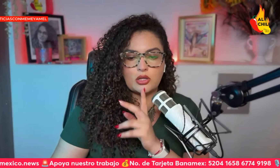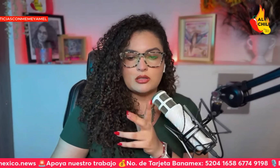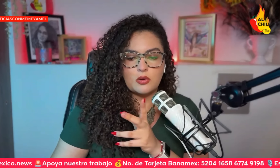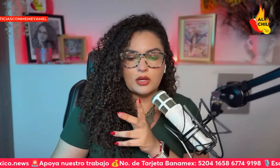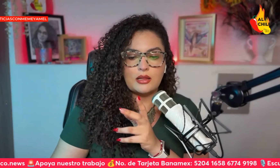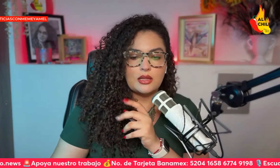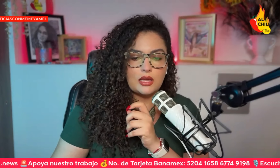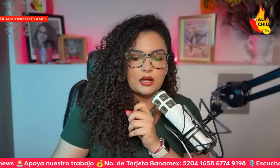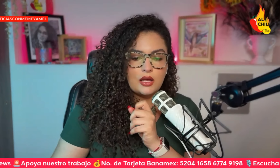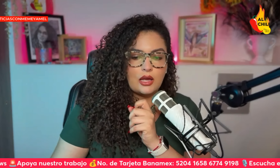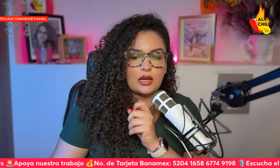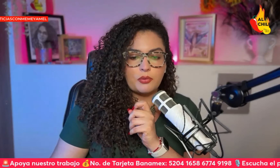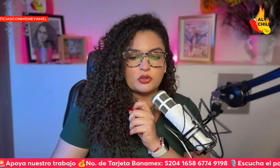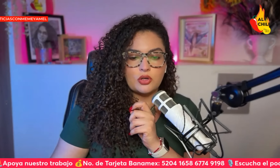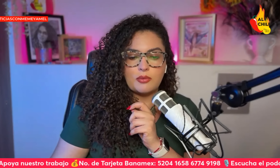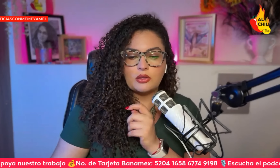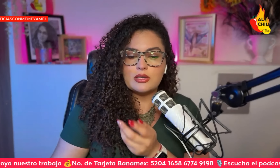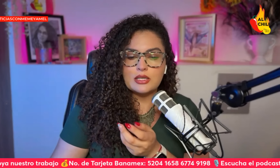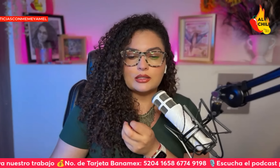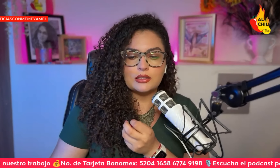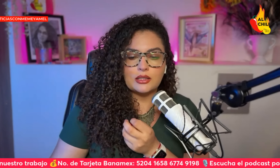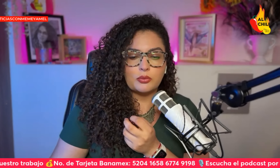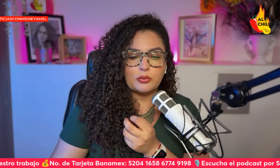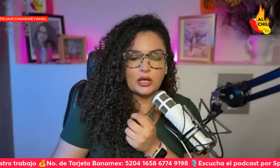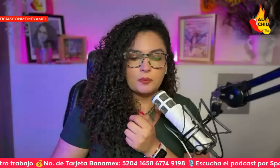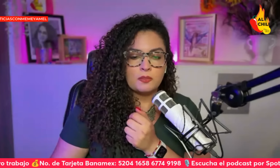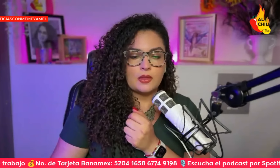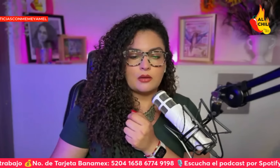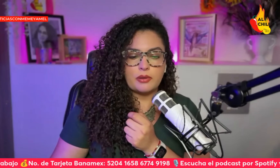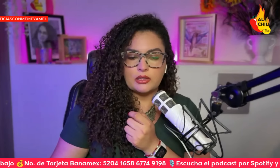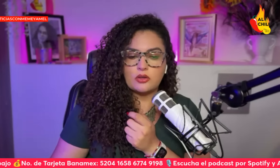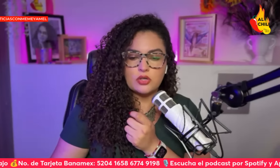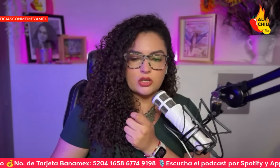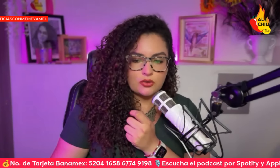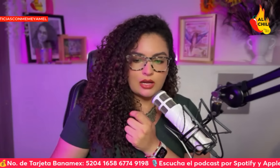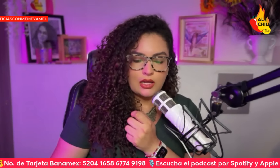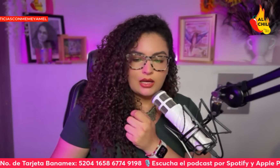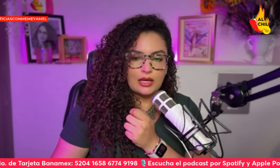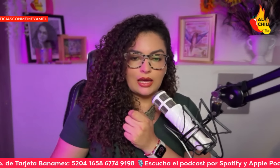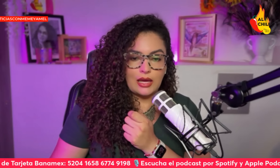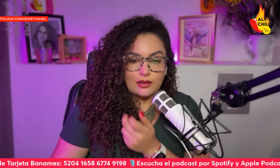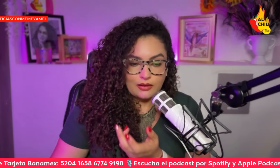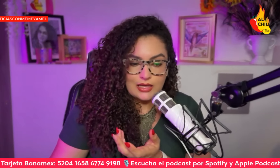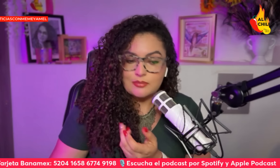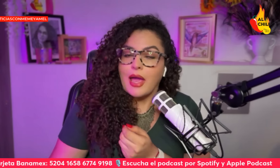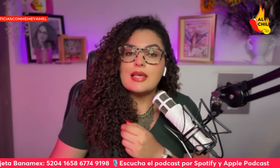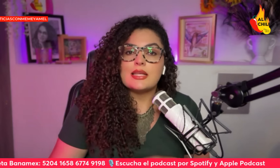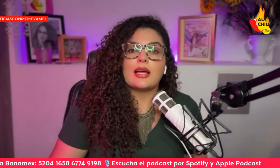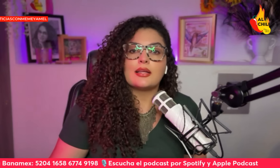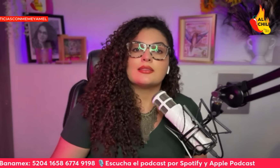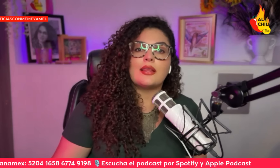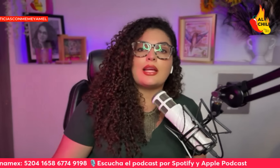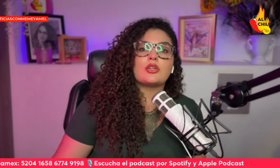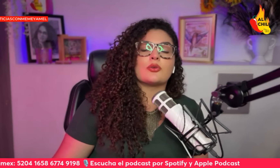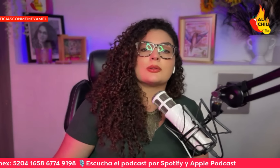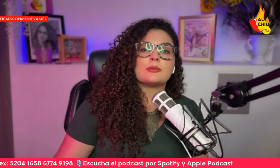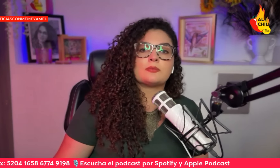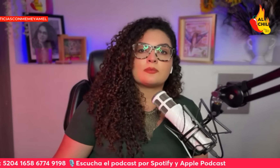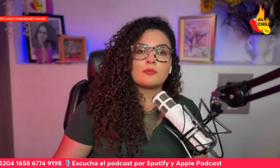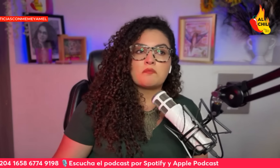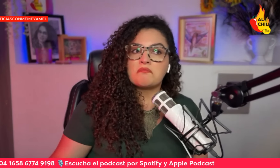ver si ustedes me ayudan a entender el posicionamiento de cierta diputada del Partido Acción Nacional que es maestra de